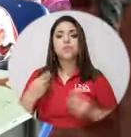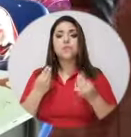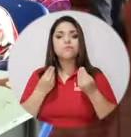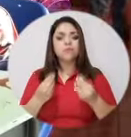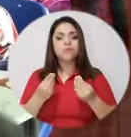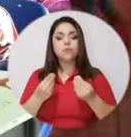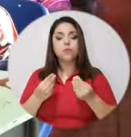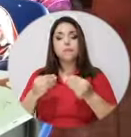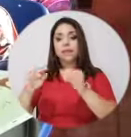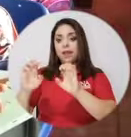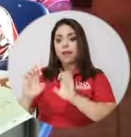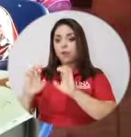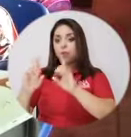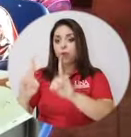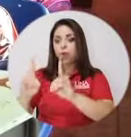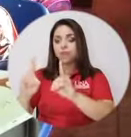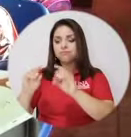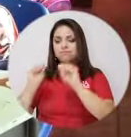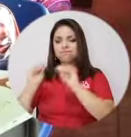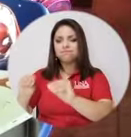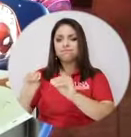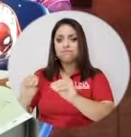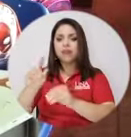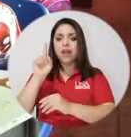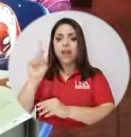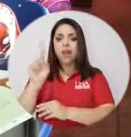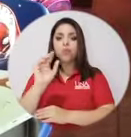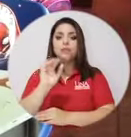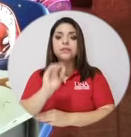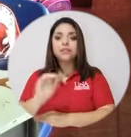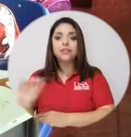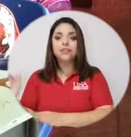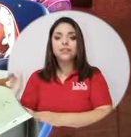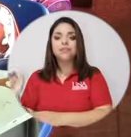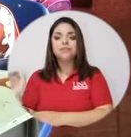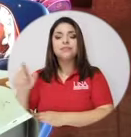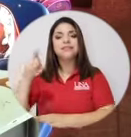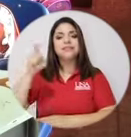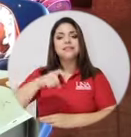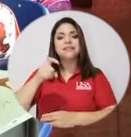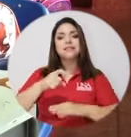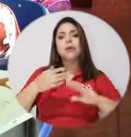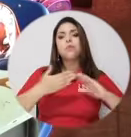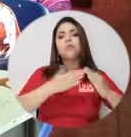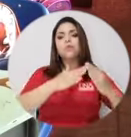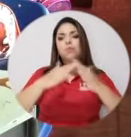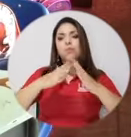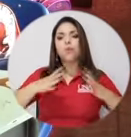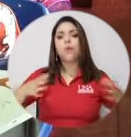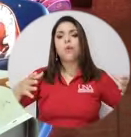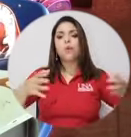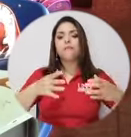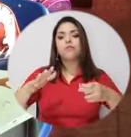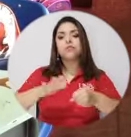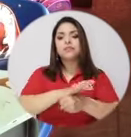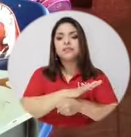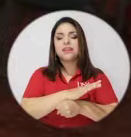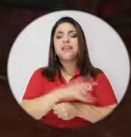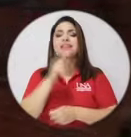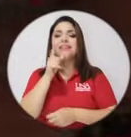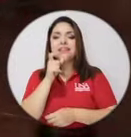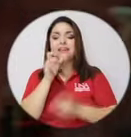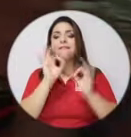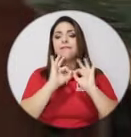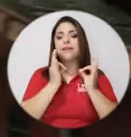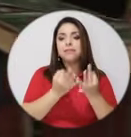como lo dice una frase que me gusta mucho, para educar a un niño se requiere un pueblo entero y eso involucra a la escuela, eso